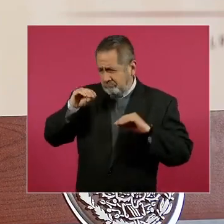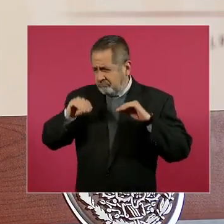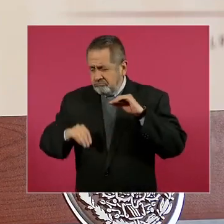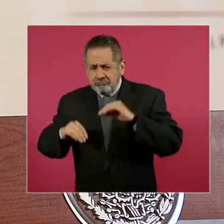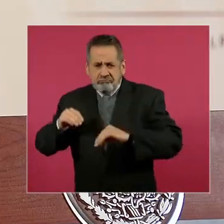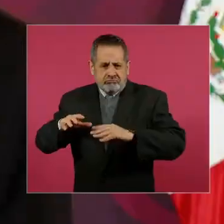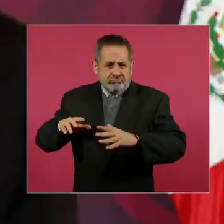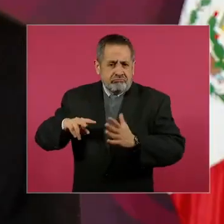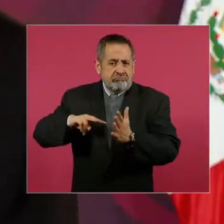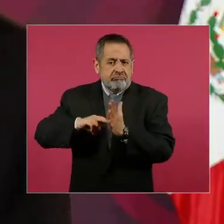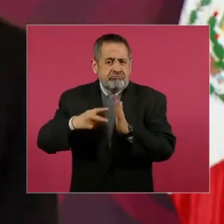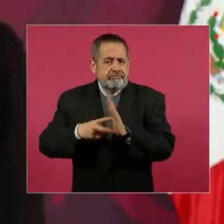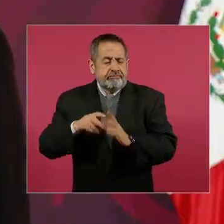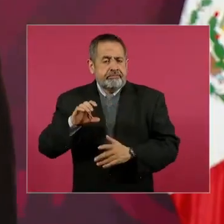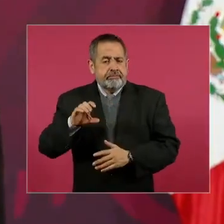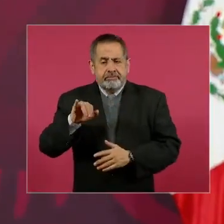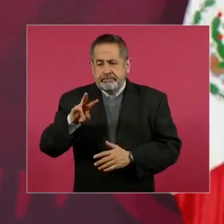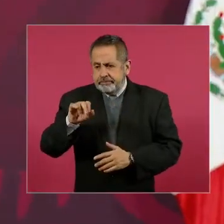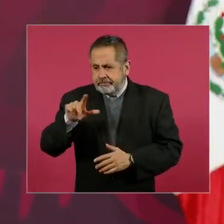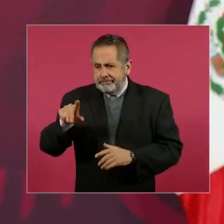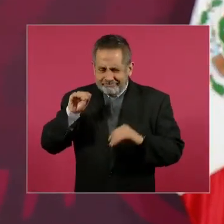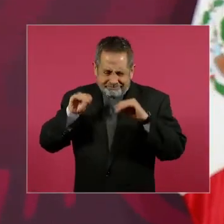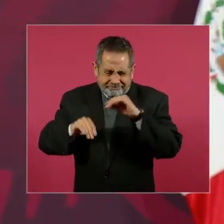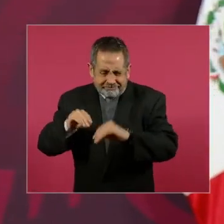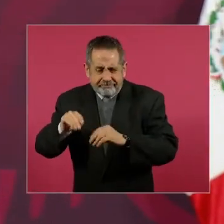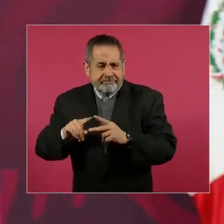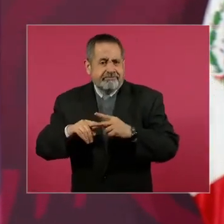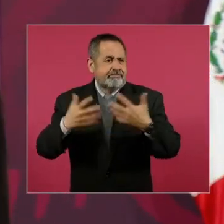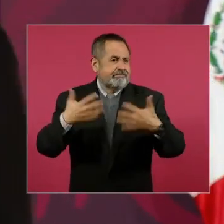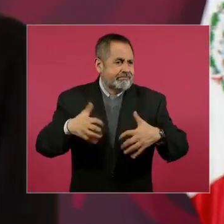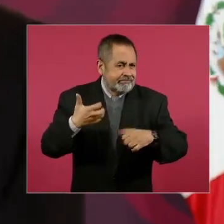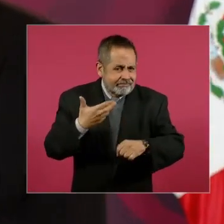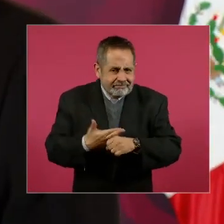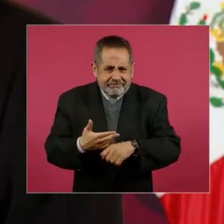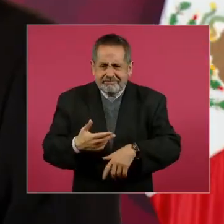la ingeniería civil de México, las empresas,